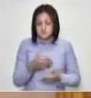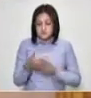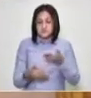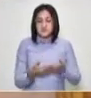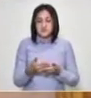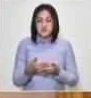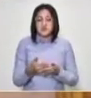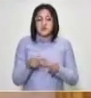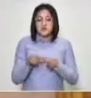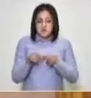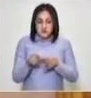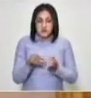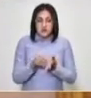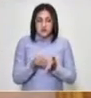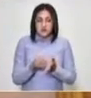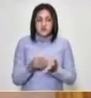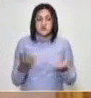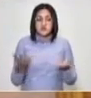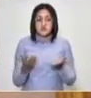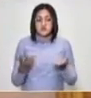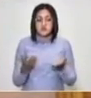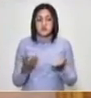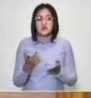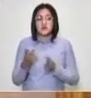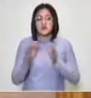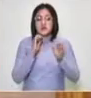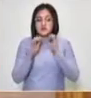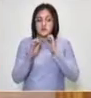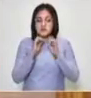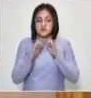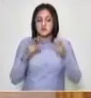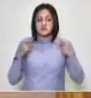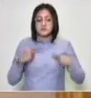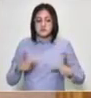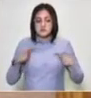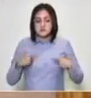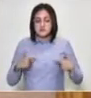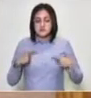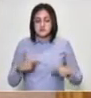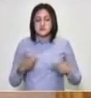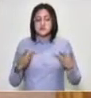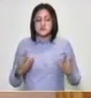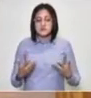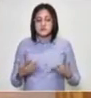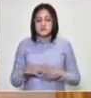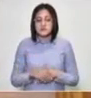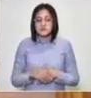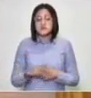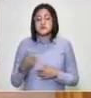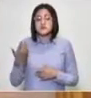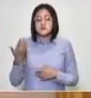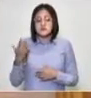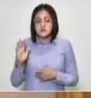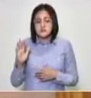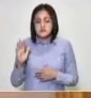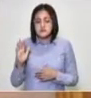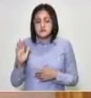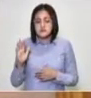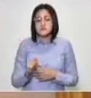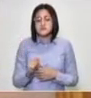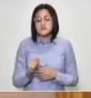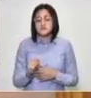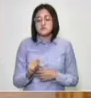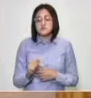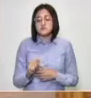hemos podido realizar entrevistas a personas que fueron de